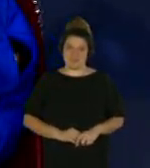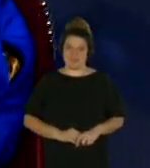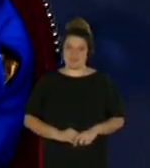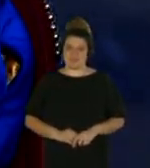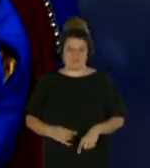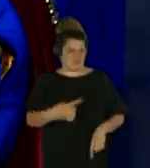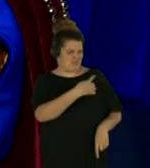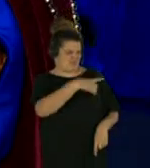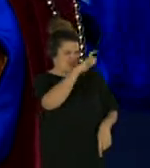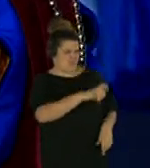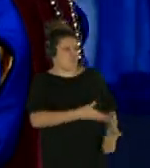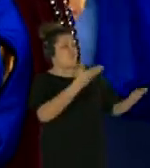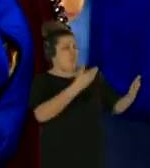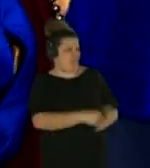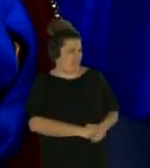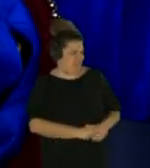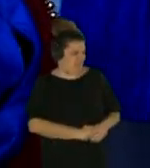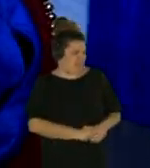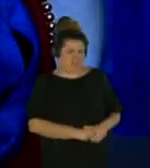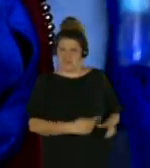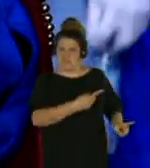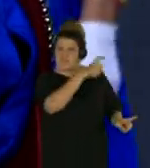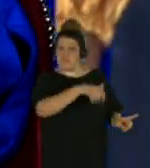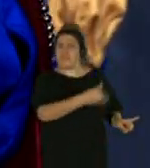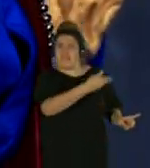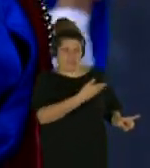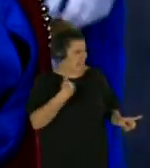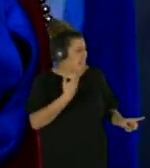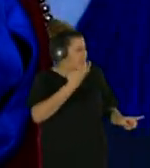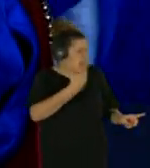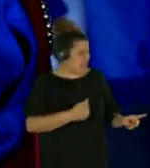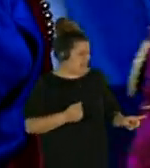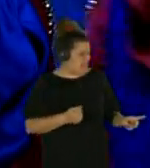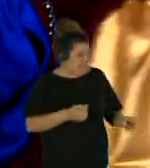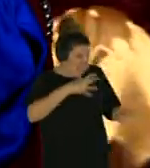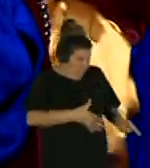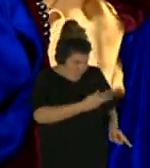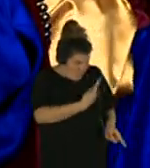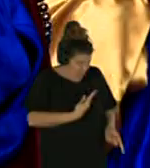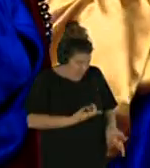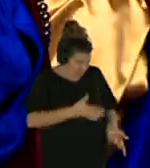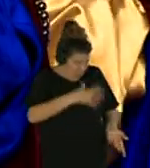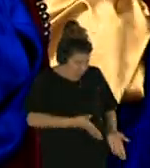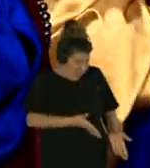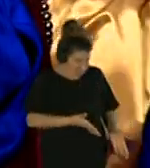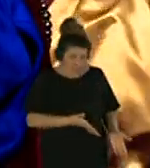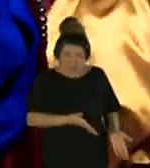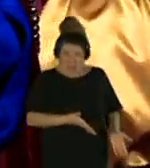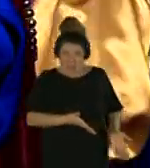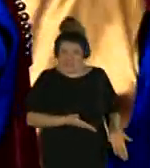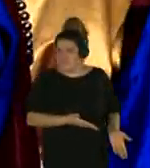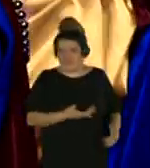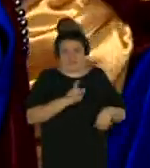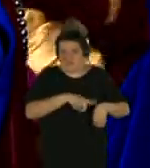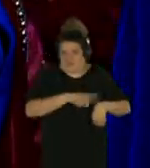¿Y el nota este quién es? ¿Quién es el nota este? ¿Qué quiere? Ahora viene. Pero que